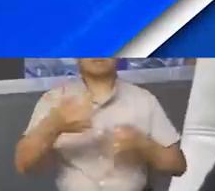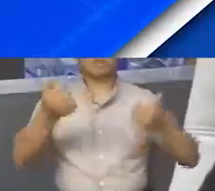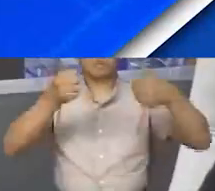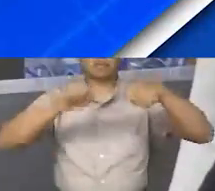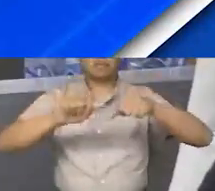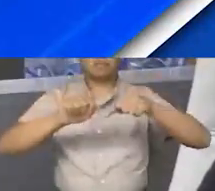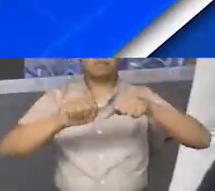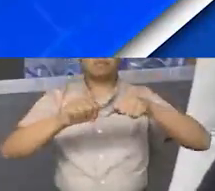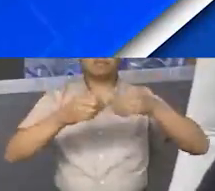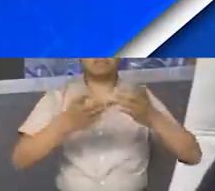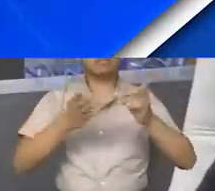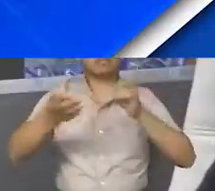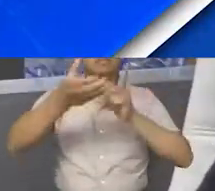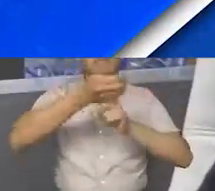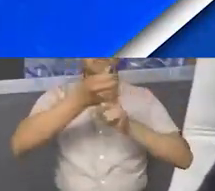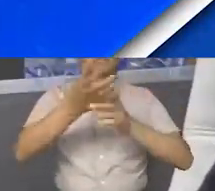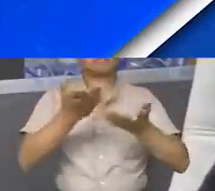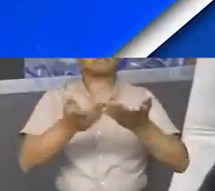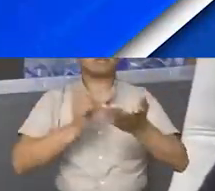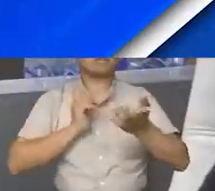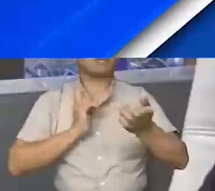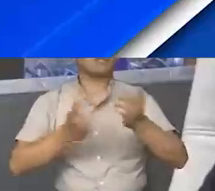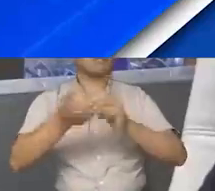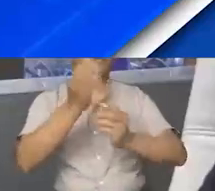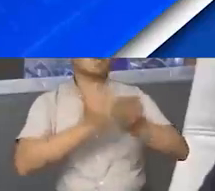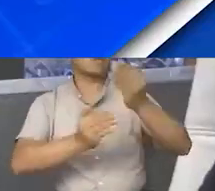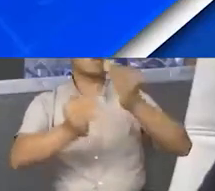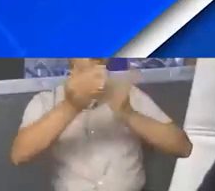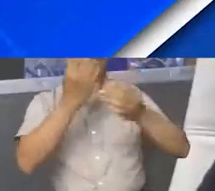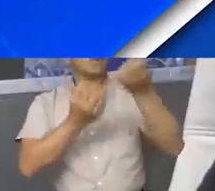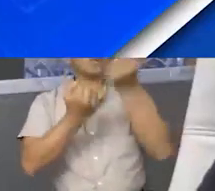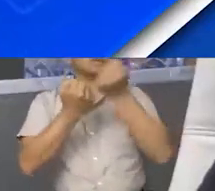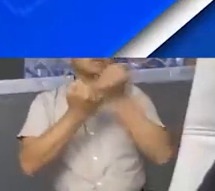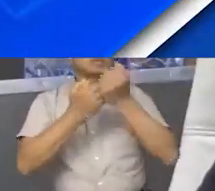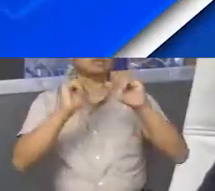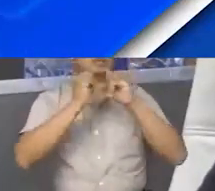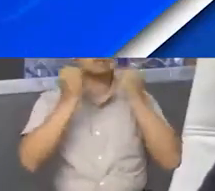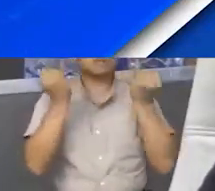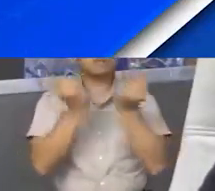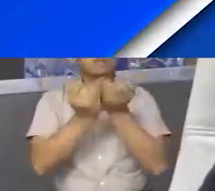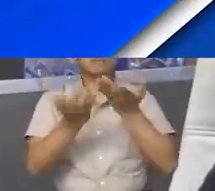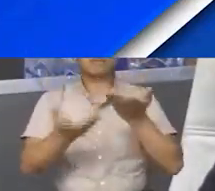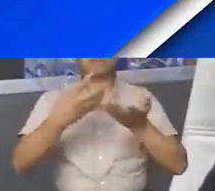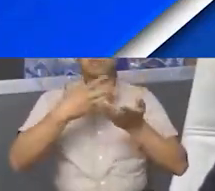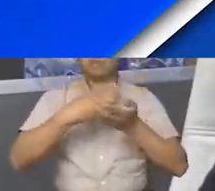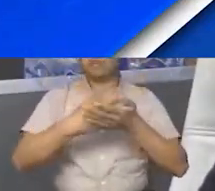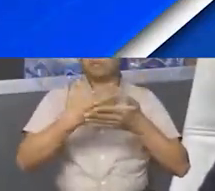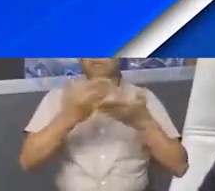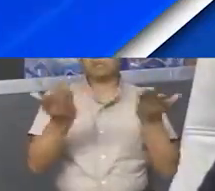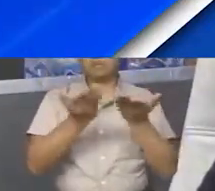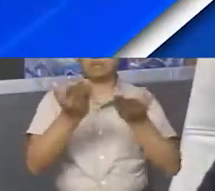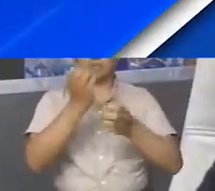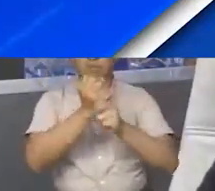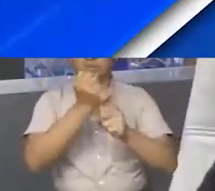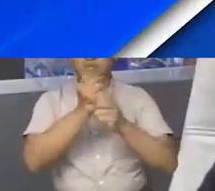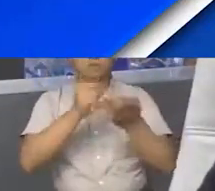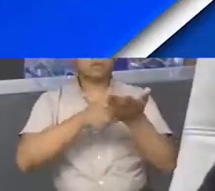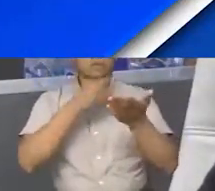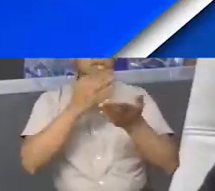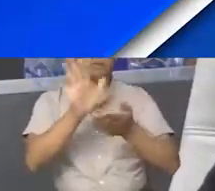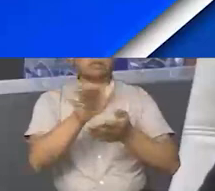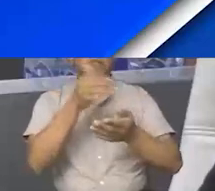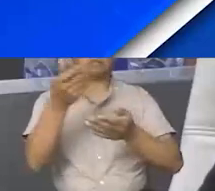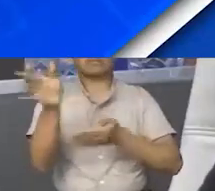convenio tiene por objeto alcanzar una mayor cooperación internacional en los asuntos azucareros y